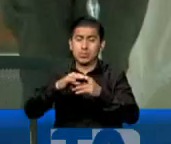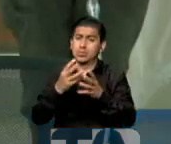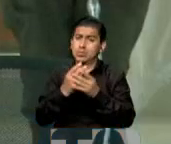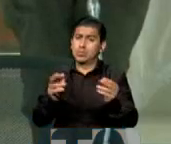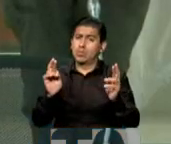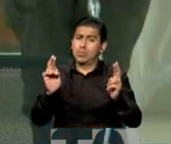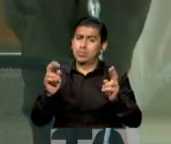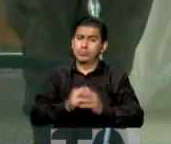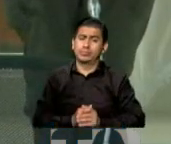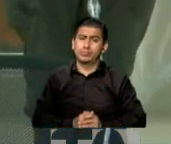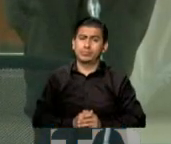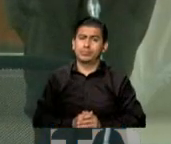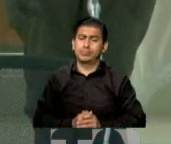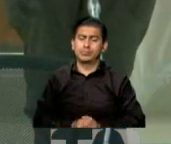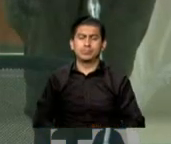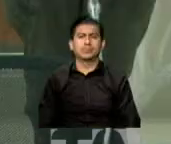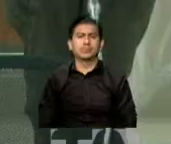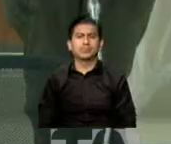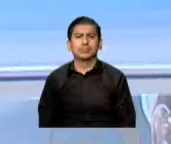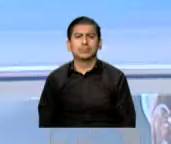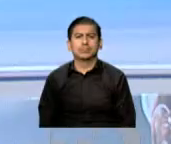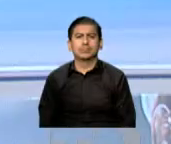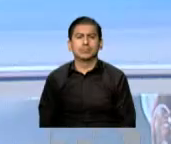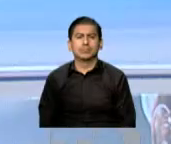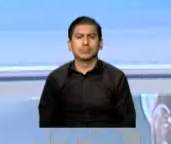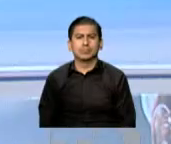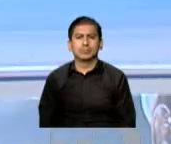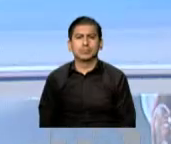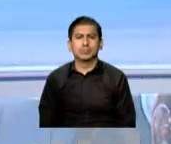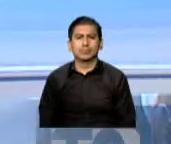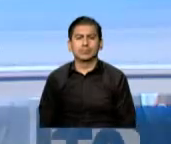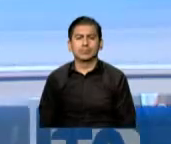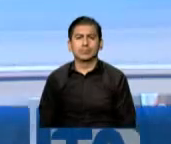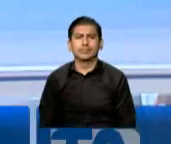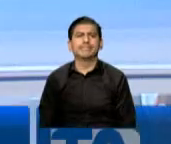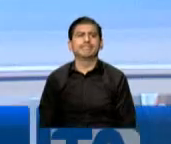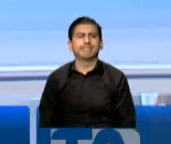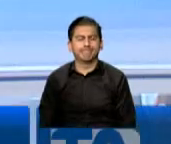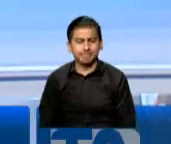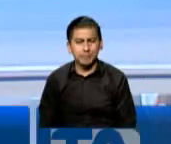María Gracia Acosta, 24 horas. La